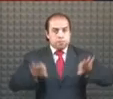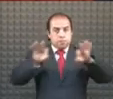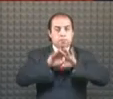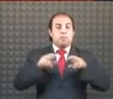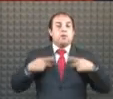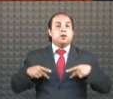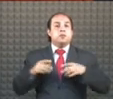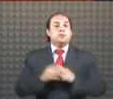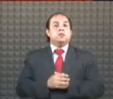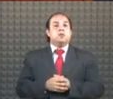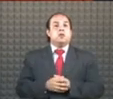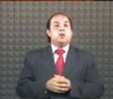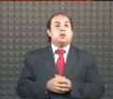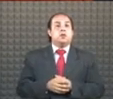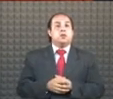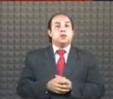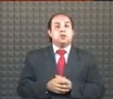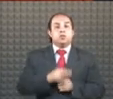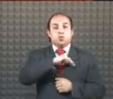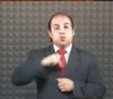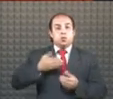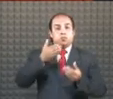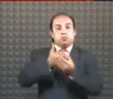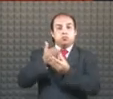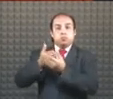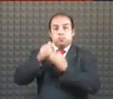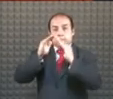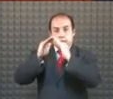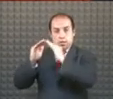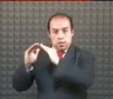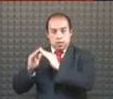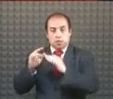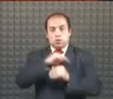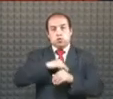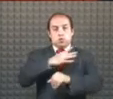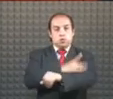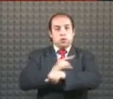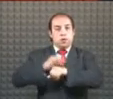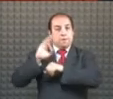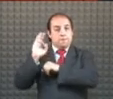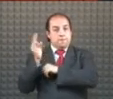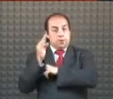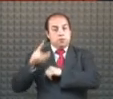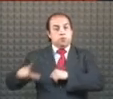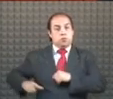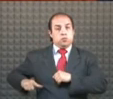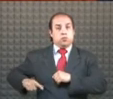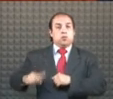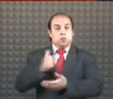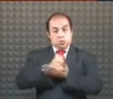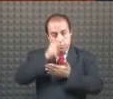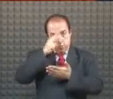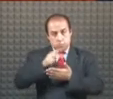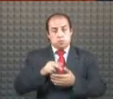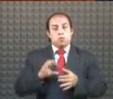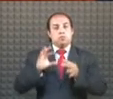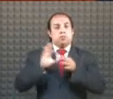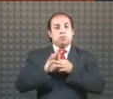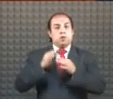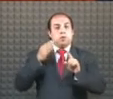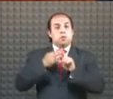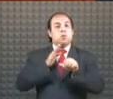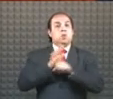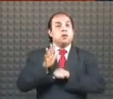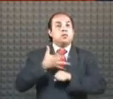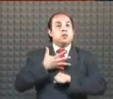vamos a ir a tocar casa por casa, que estamos coordinados la Federación y la Ciudad de México, con el objetivo de que tengamos una